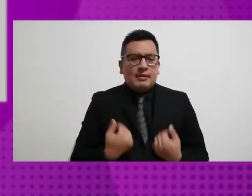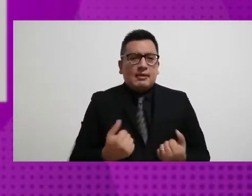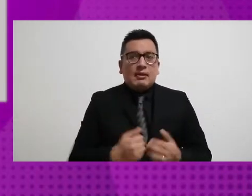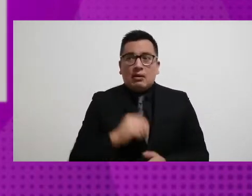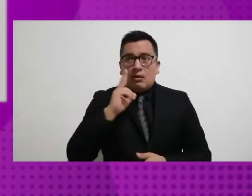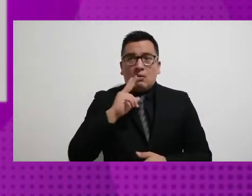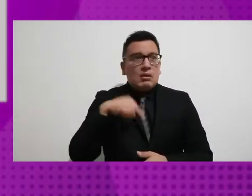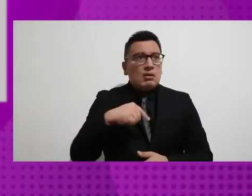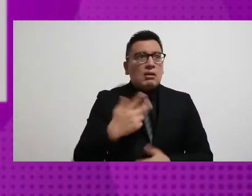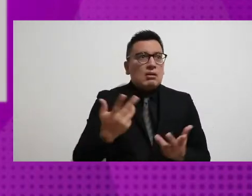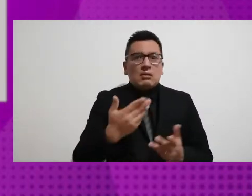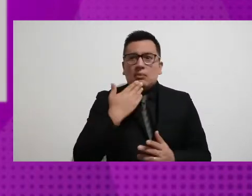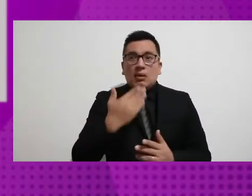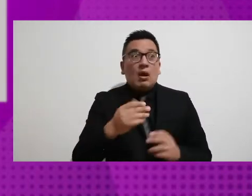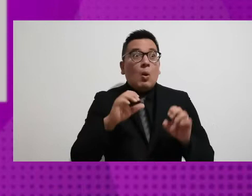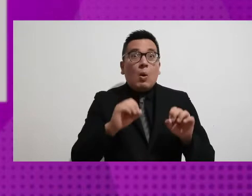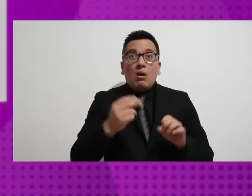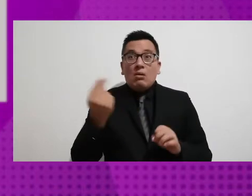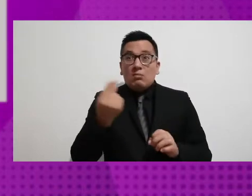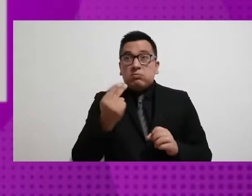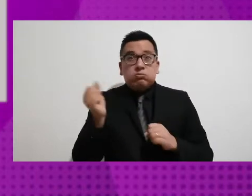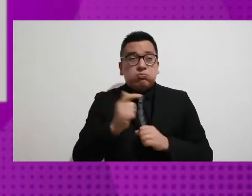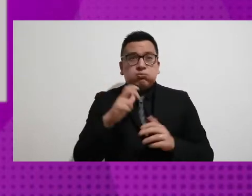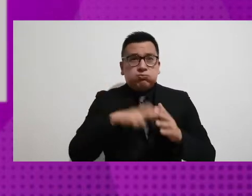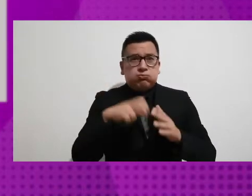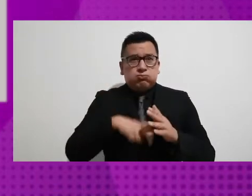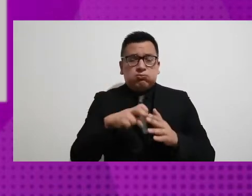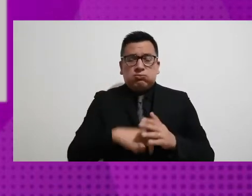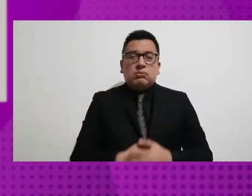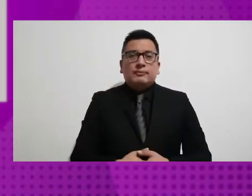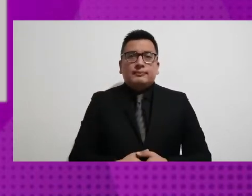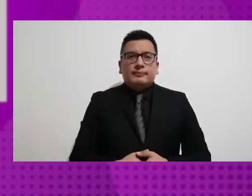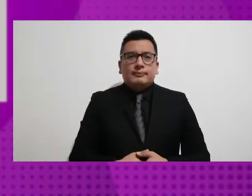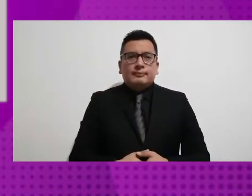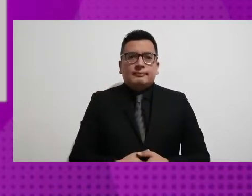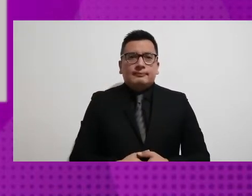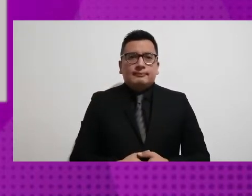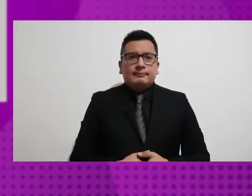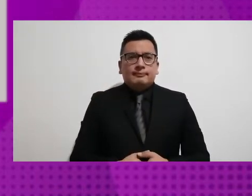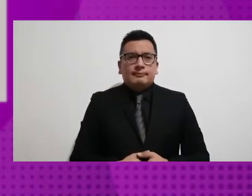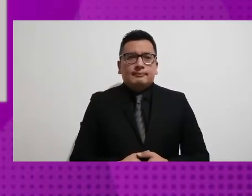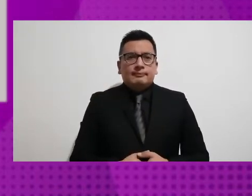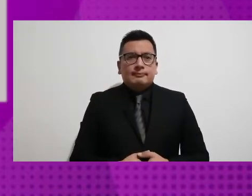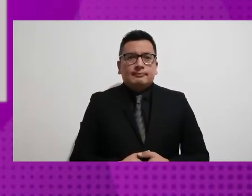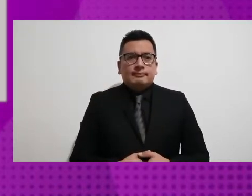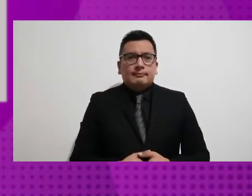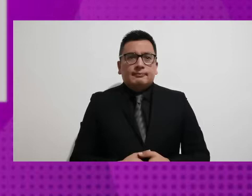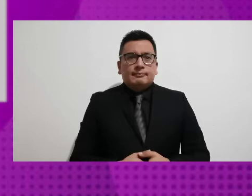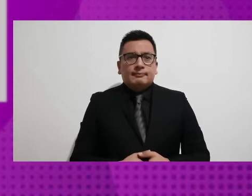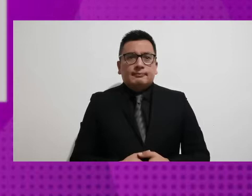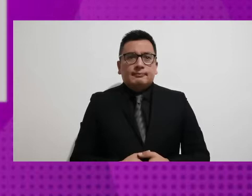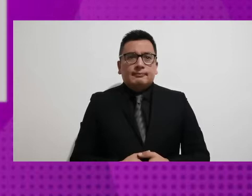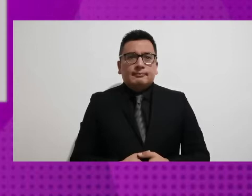sistema funciona adecuadamente o hay que hacerle algunos ajustes? Yo empezaría por